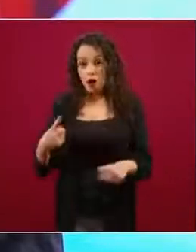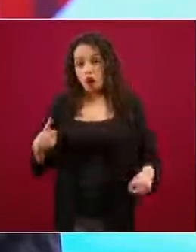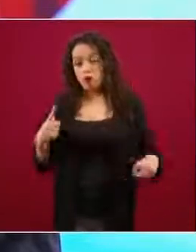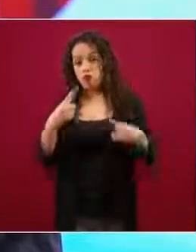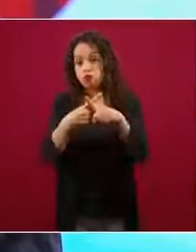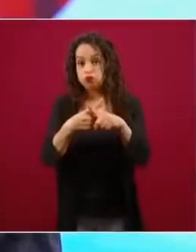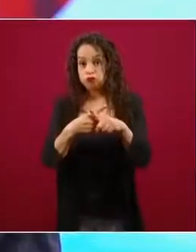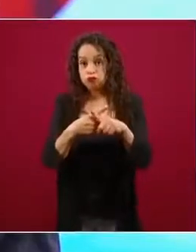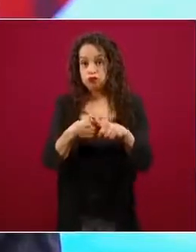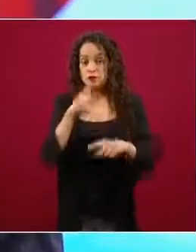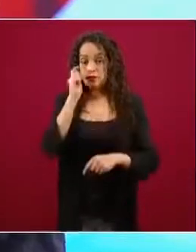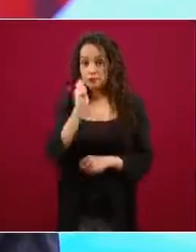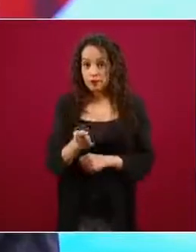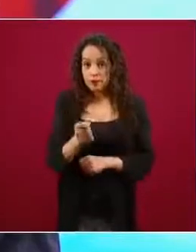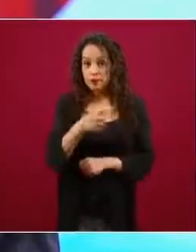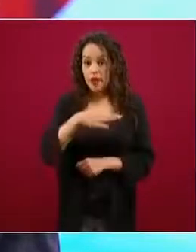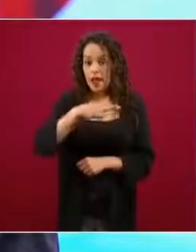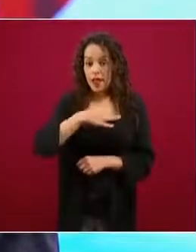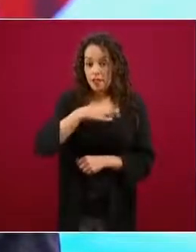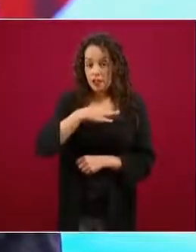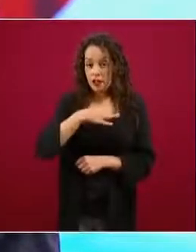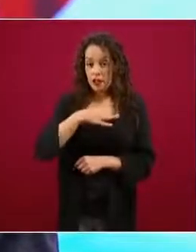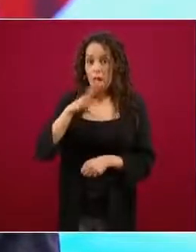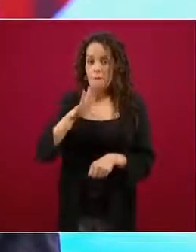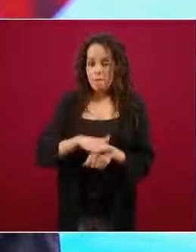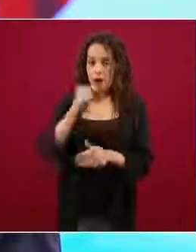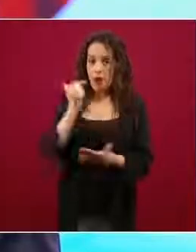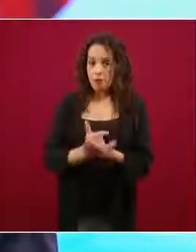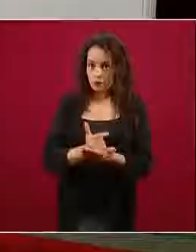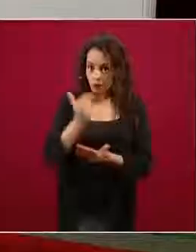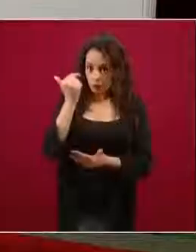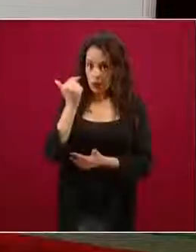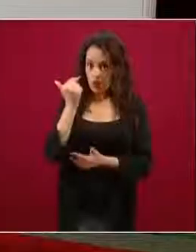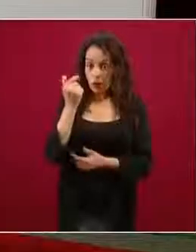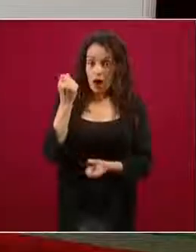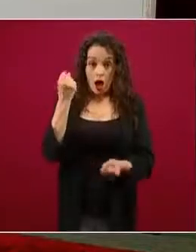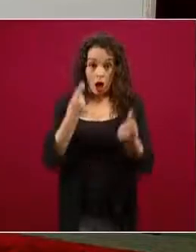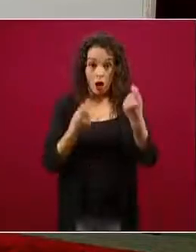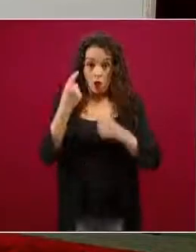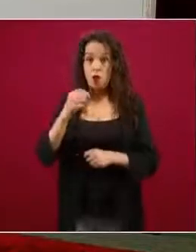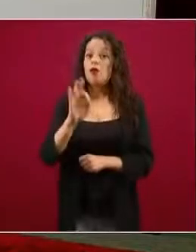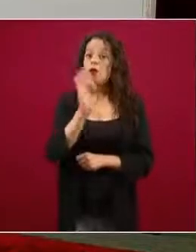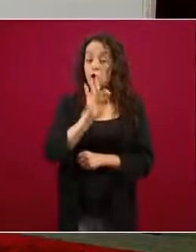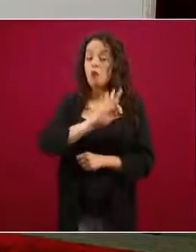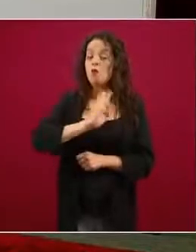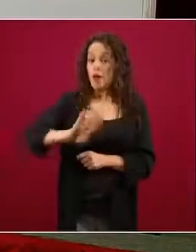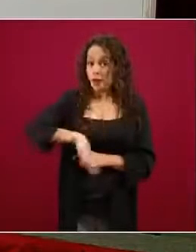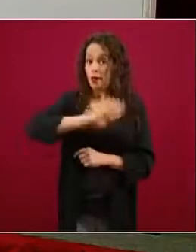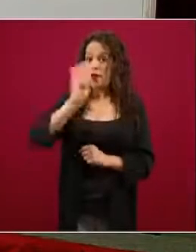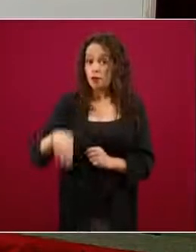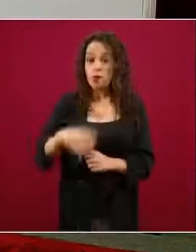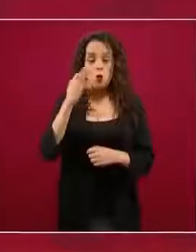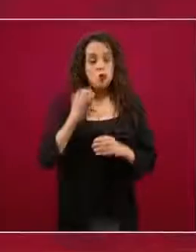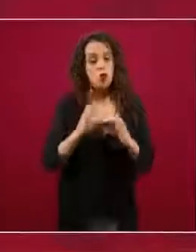de infecciones comunes, algunas de ellas letales. Hay que tener mucho cuidado con el uso de